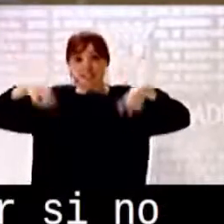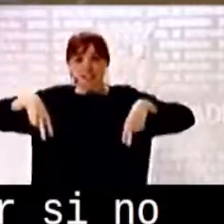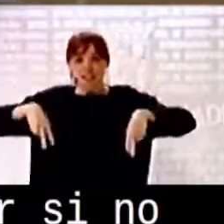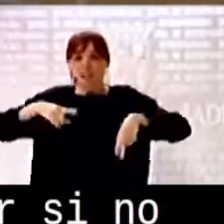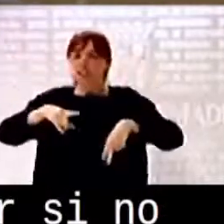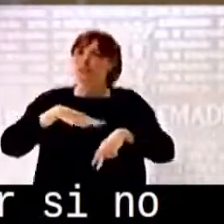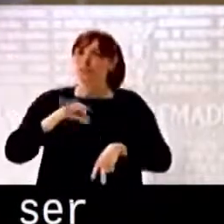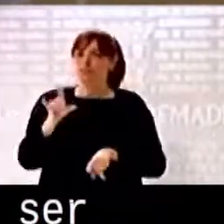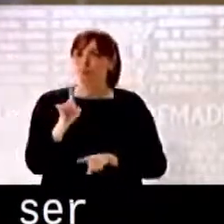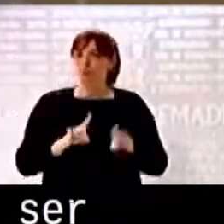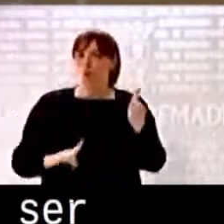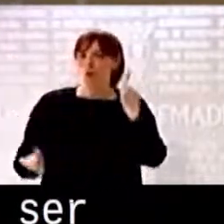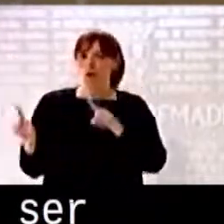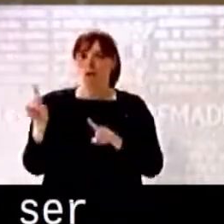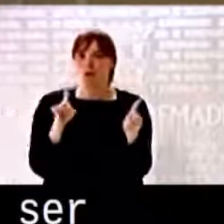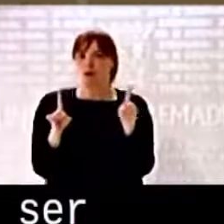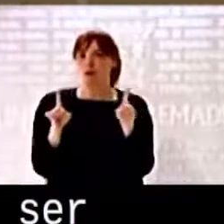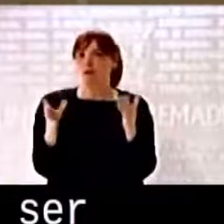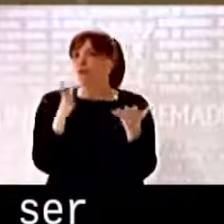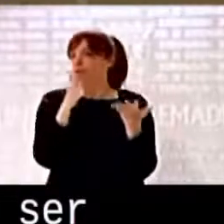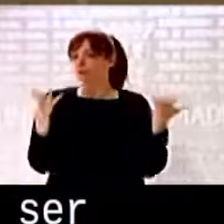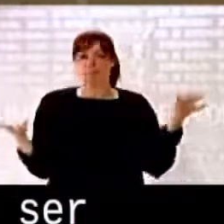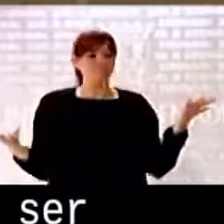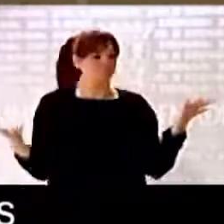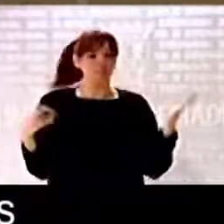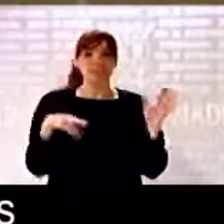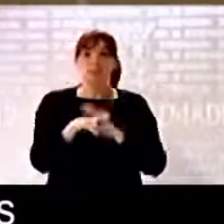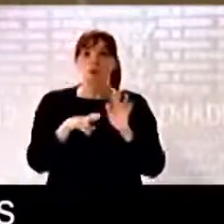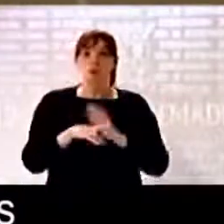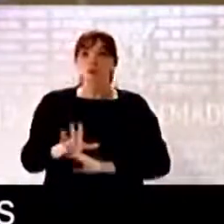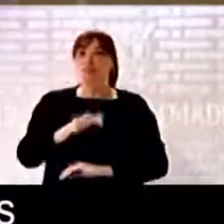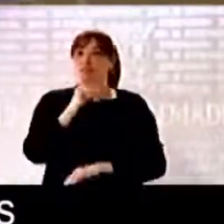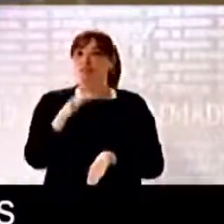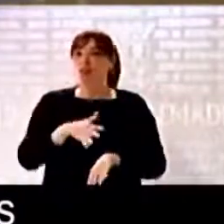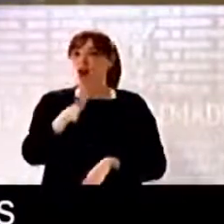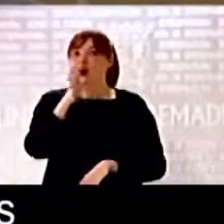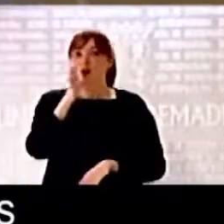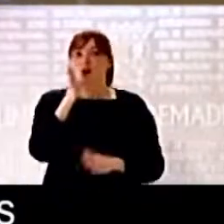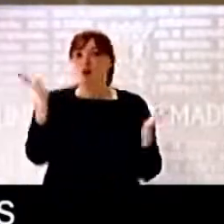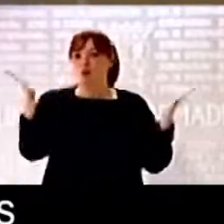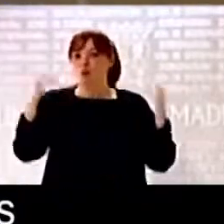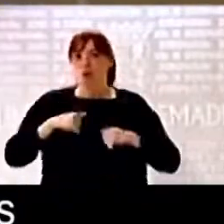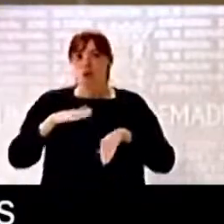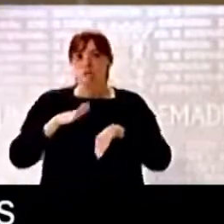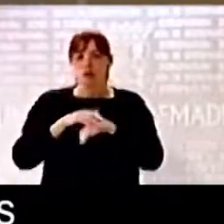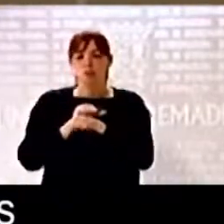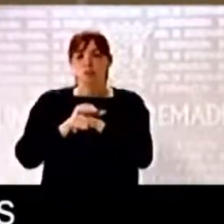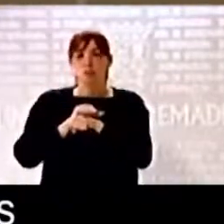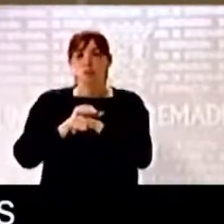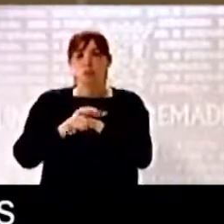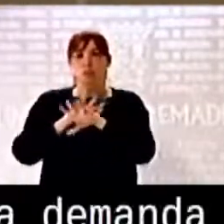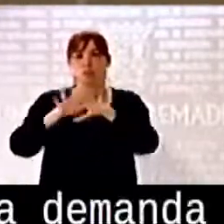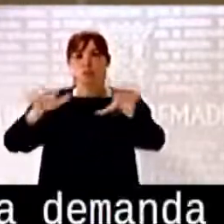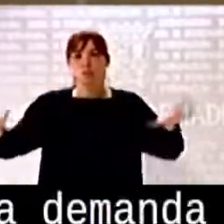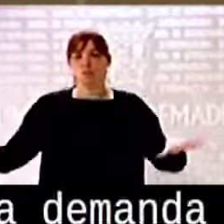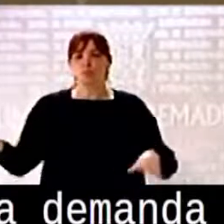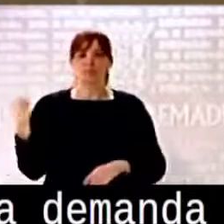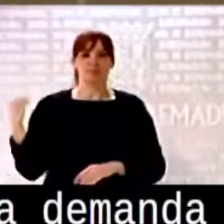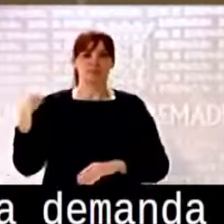ser problemática porque no hay recursos suficientes para satisfacer toda la demanda